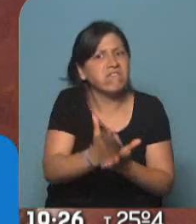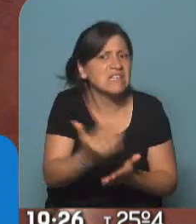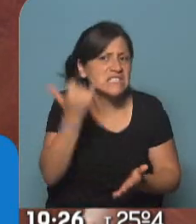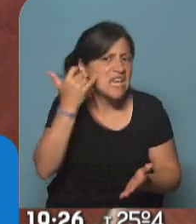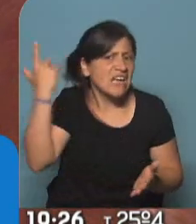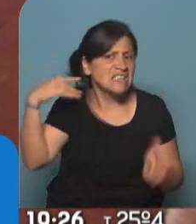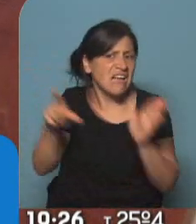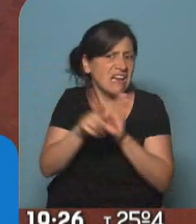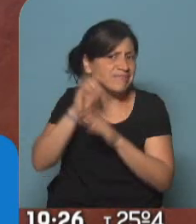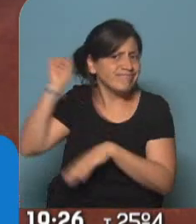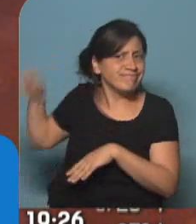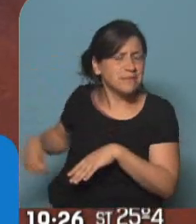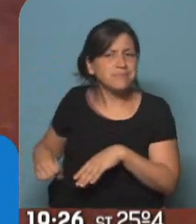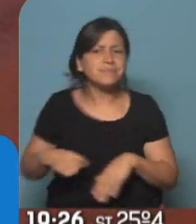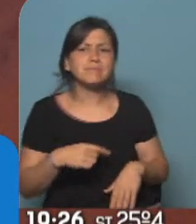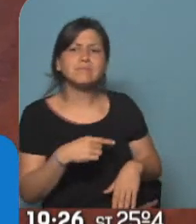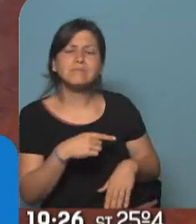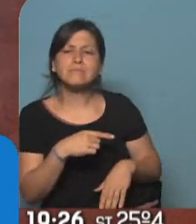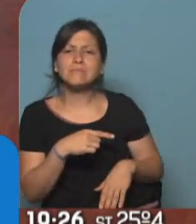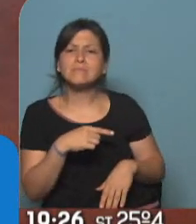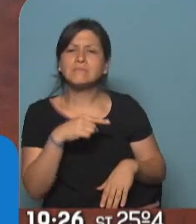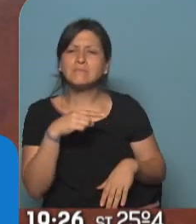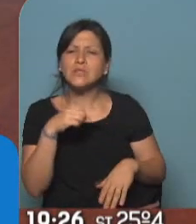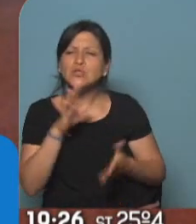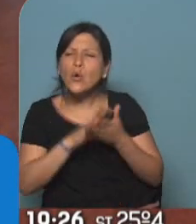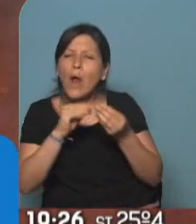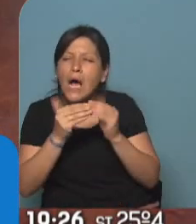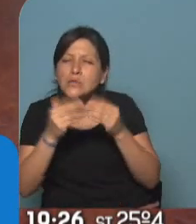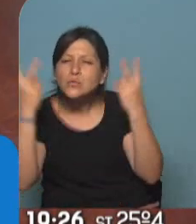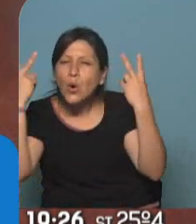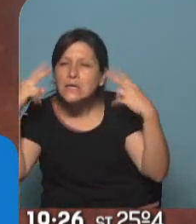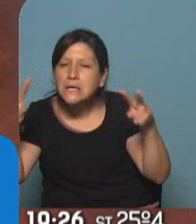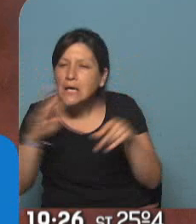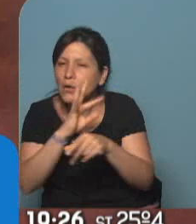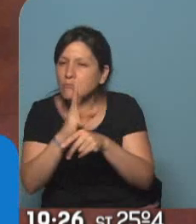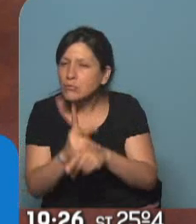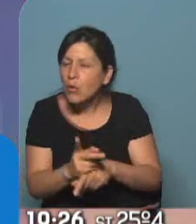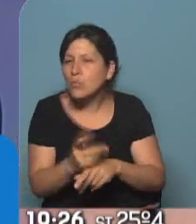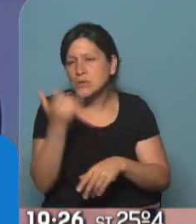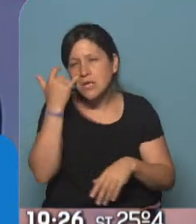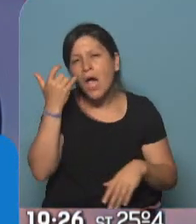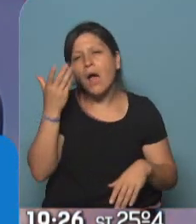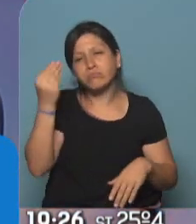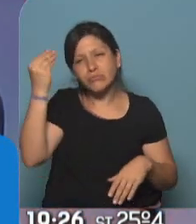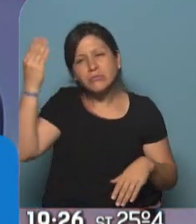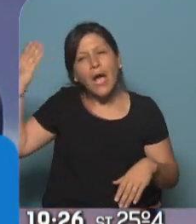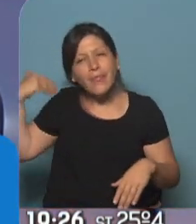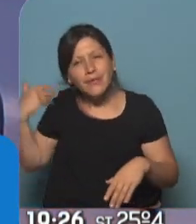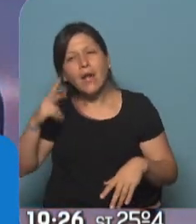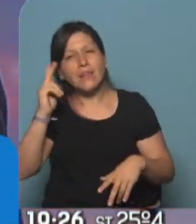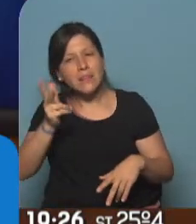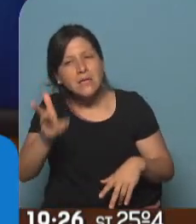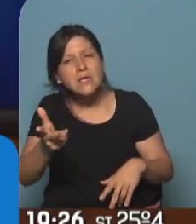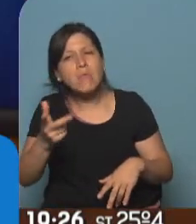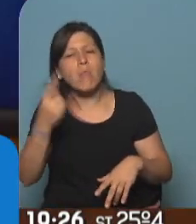desactualizada en el tema extranjeros que delinquen se ha hablado mucho en los últimos días por algunas provincias que han tenido iniciativas